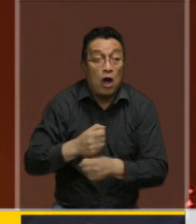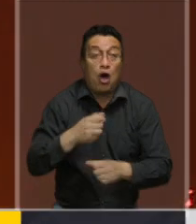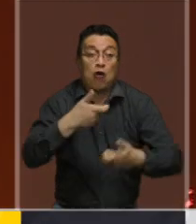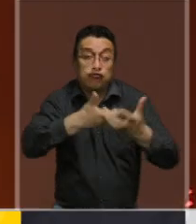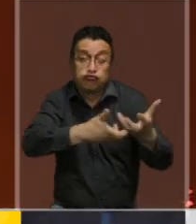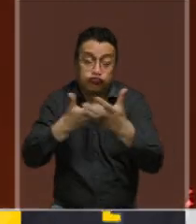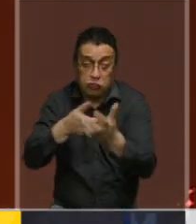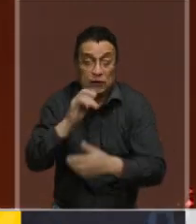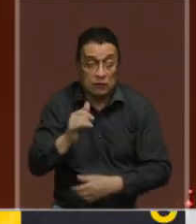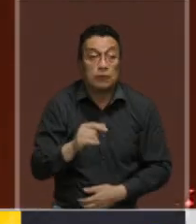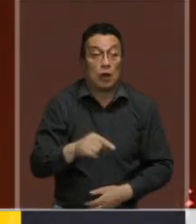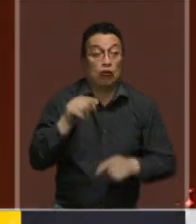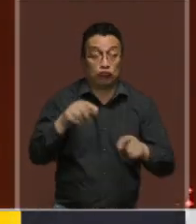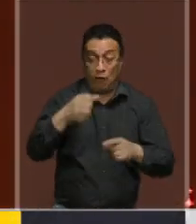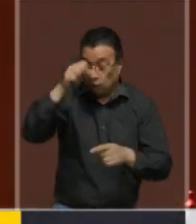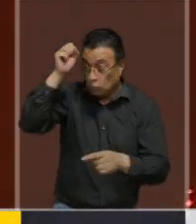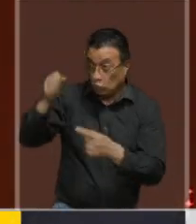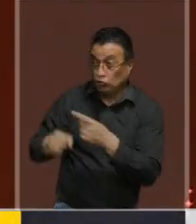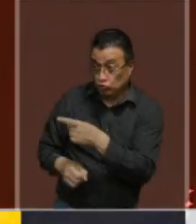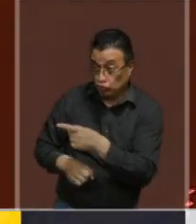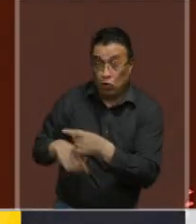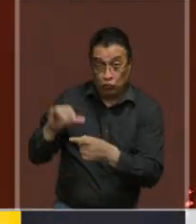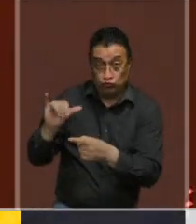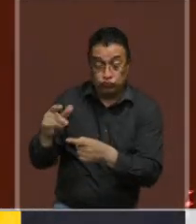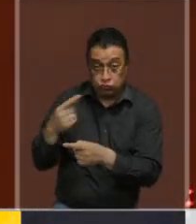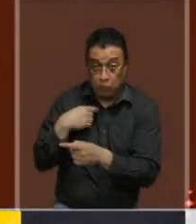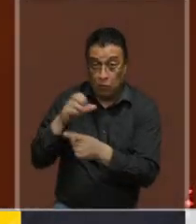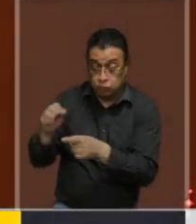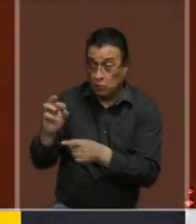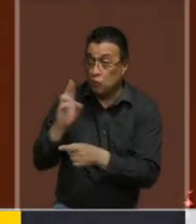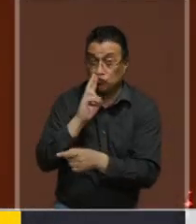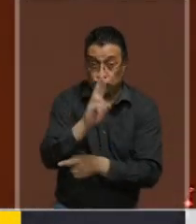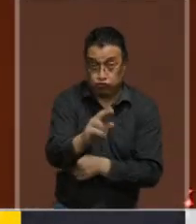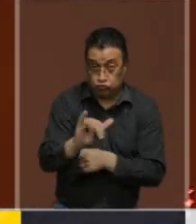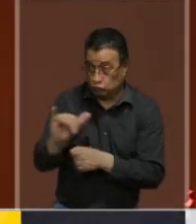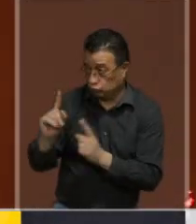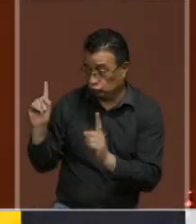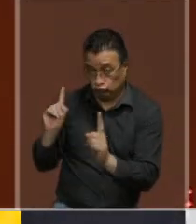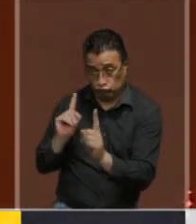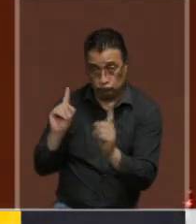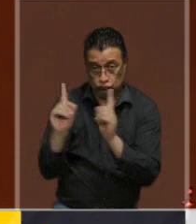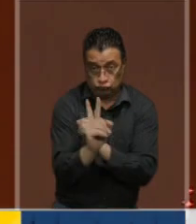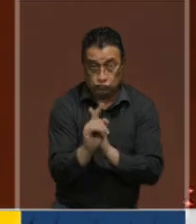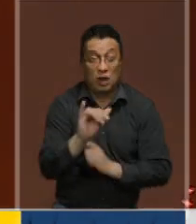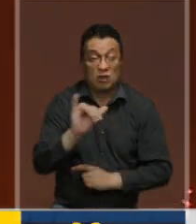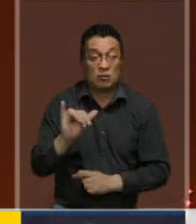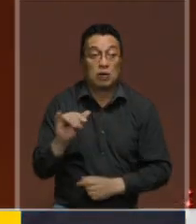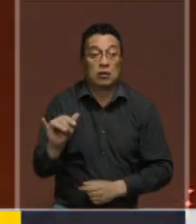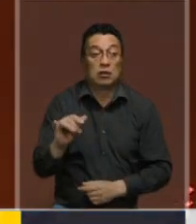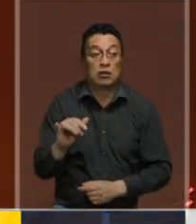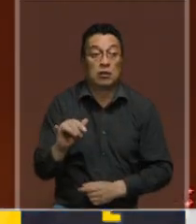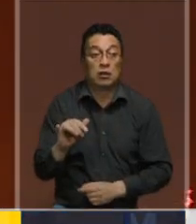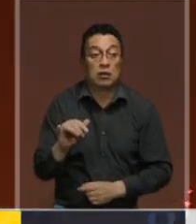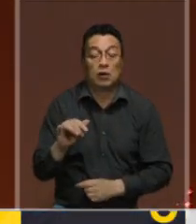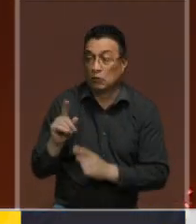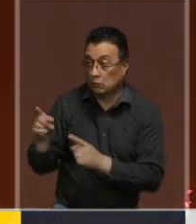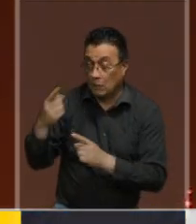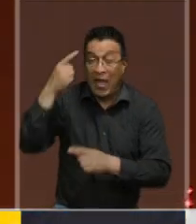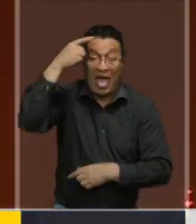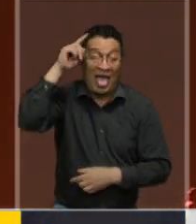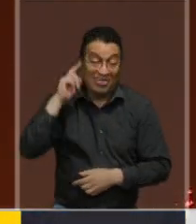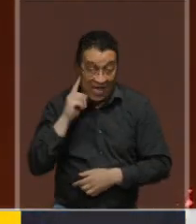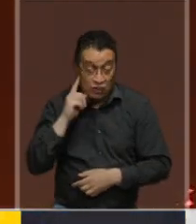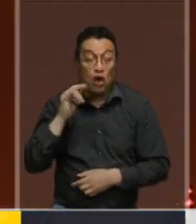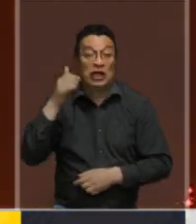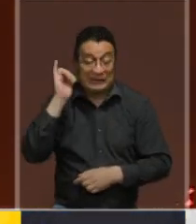incendio. Sí, está bombero acá. Vamos a permitir posteriormente que bomberos pueda contestar esa pregunta. Me informan que no es efectivo, tiene daños, pero no es efectivo